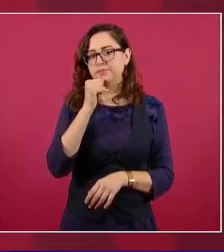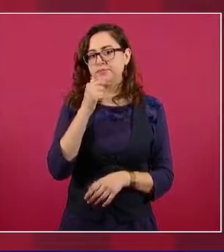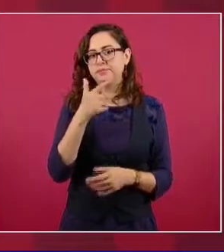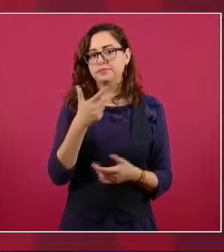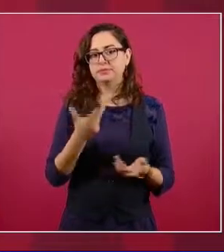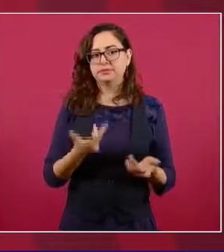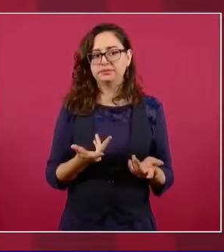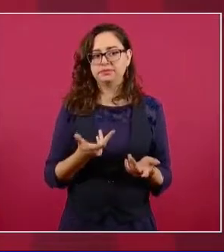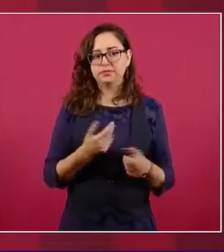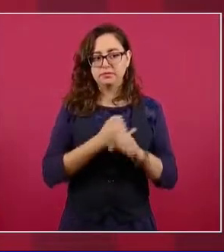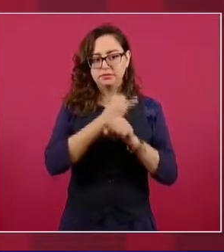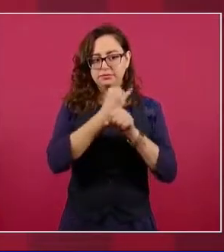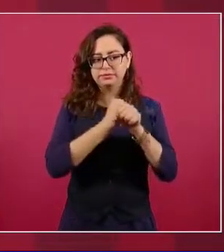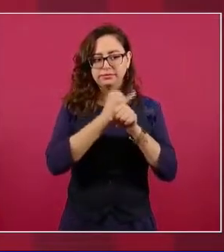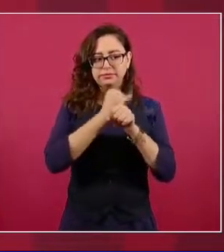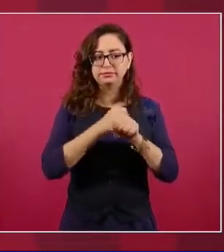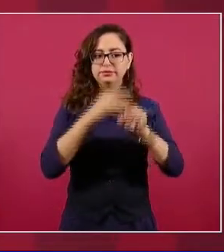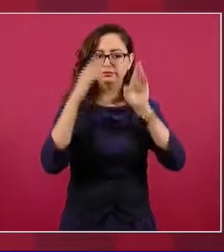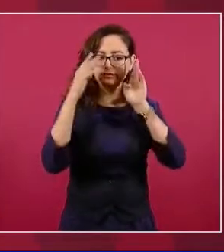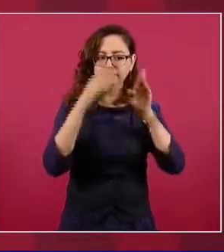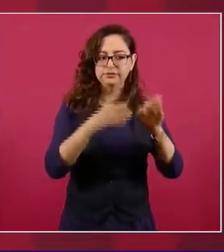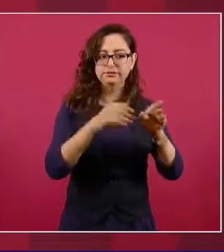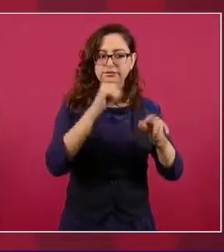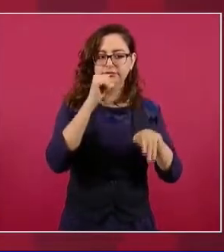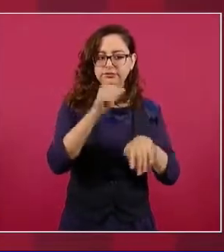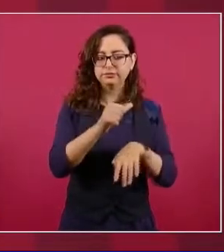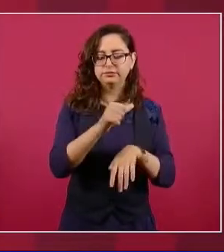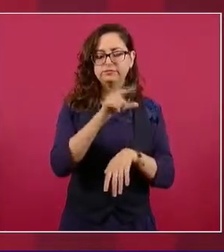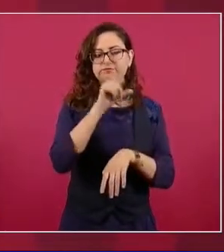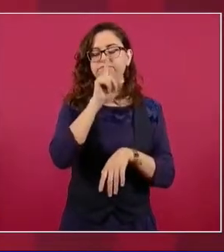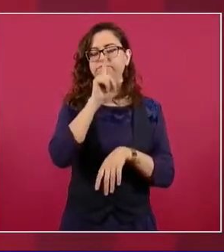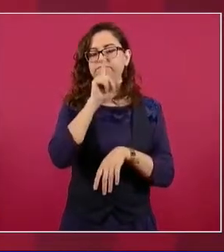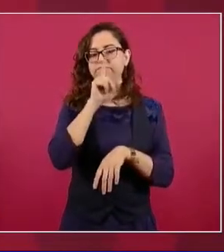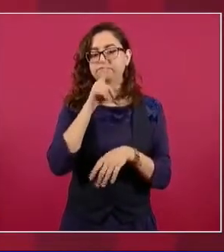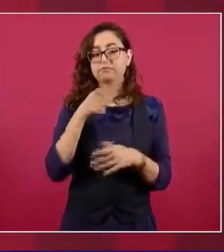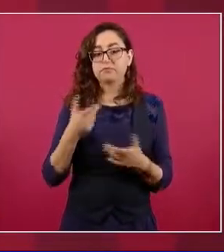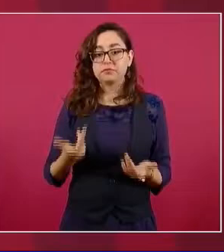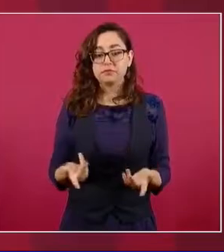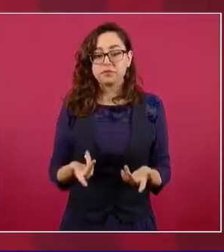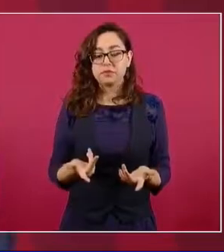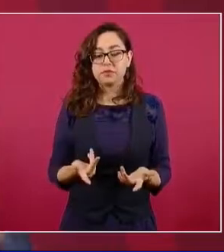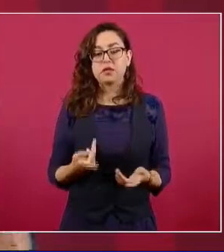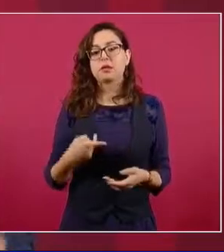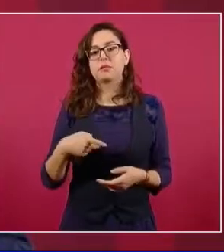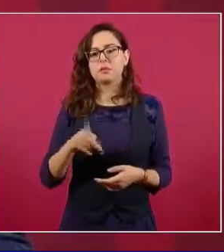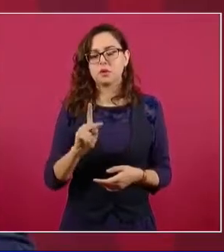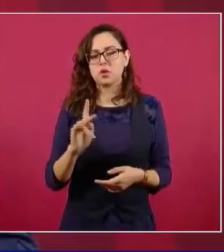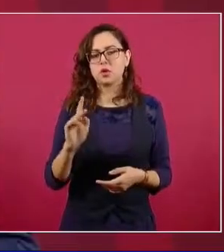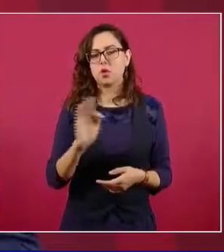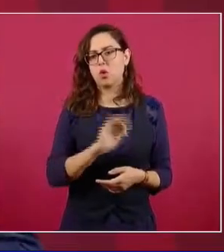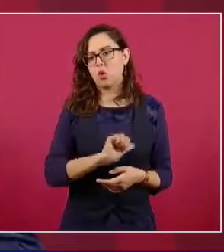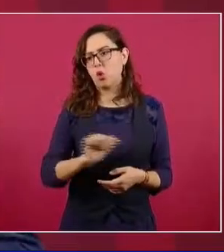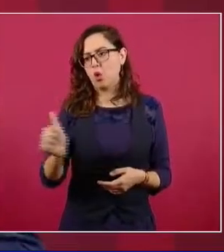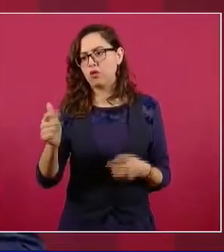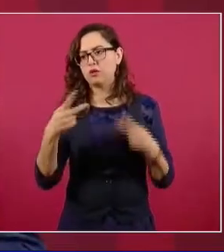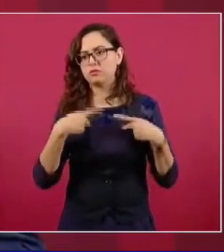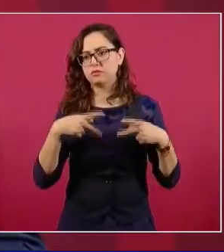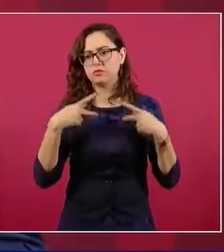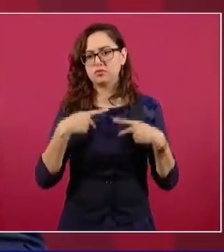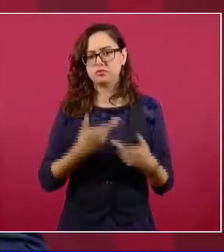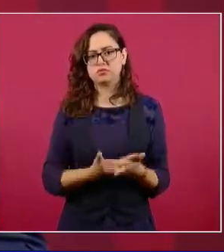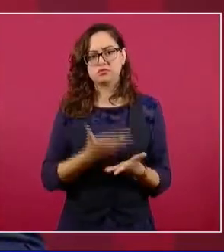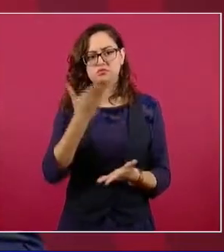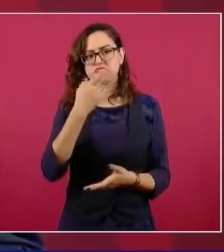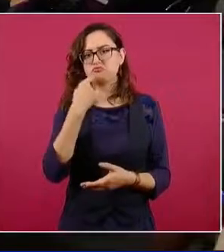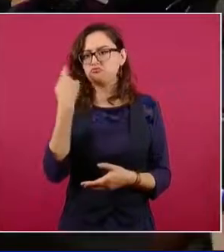Esto también no significa que otros ciudadanos puedan presentar